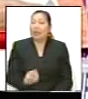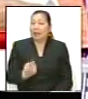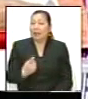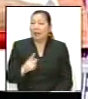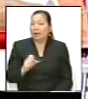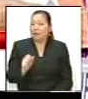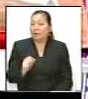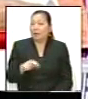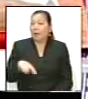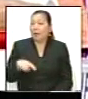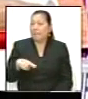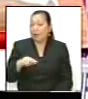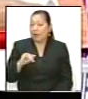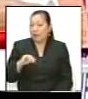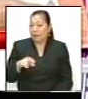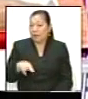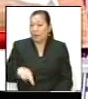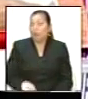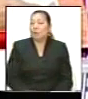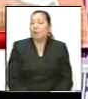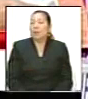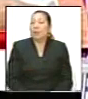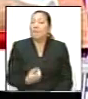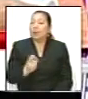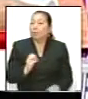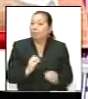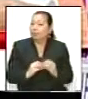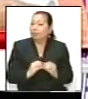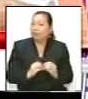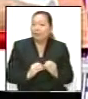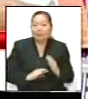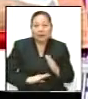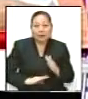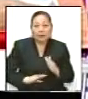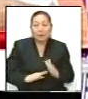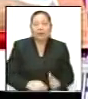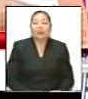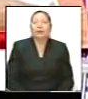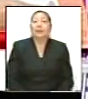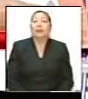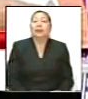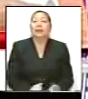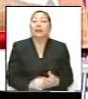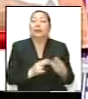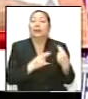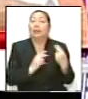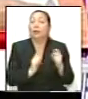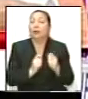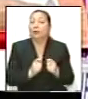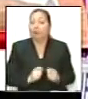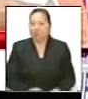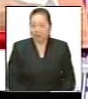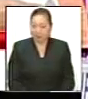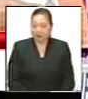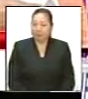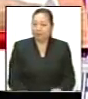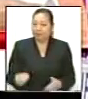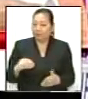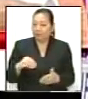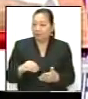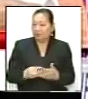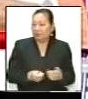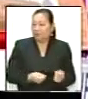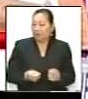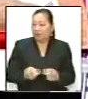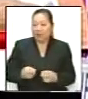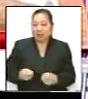LTD y Nippon Koei CO, para la elaboración del plan maestro que se encargará de ofrecer soluciones integrales al manejo